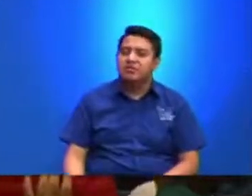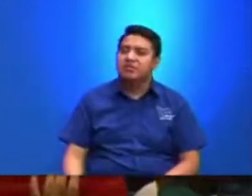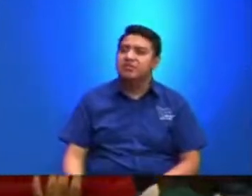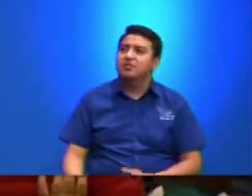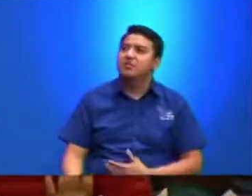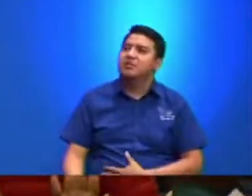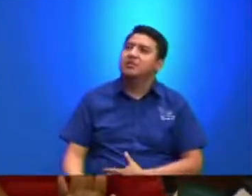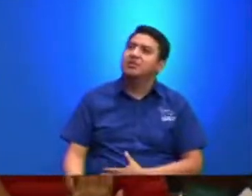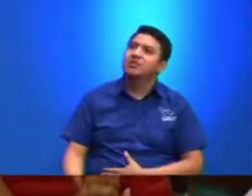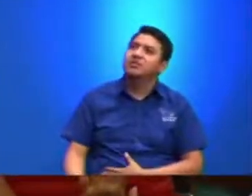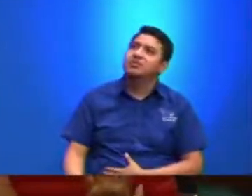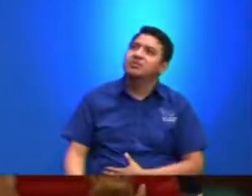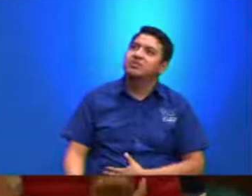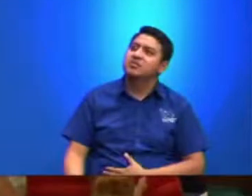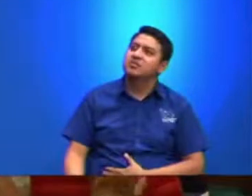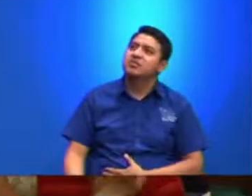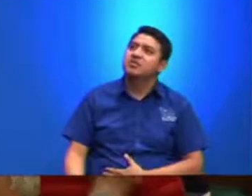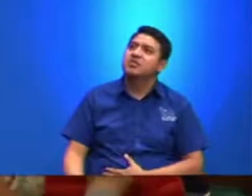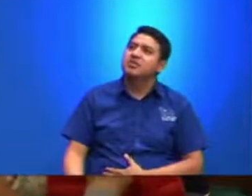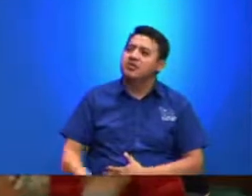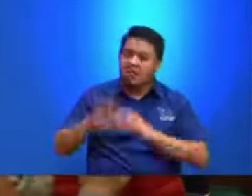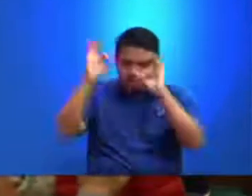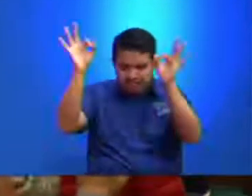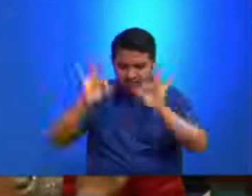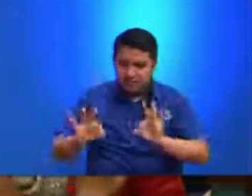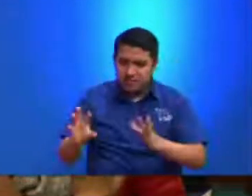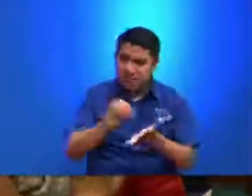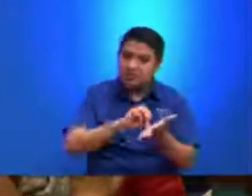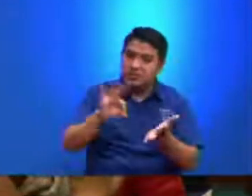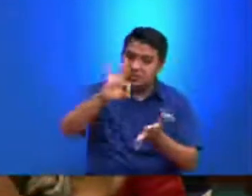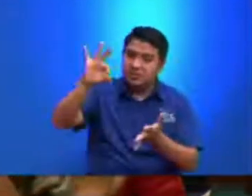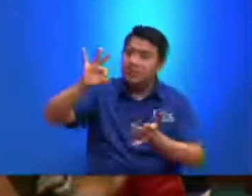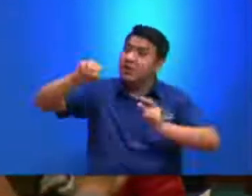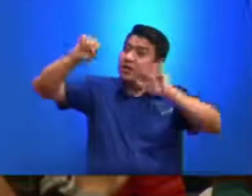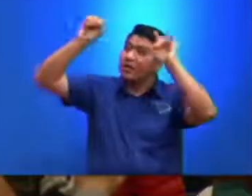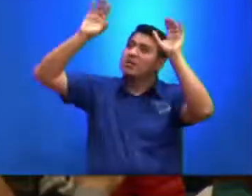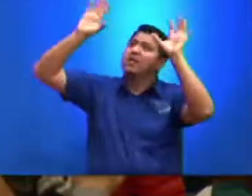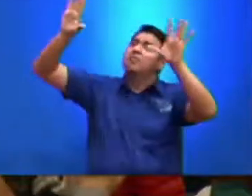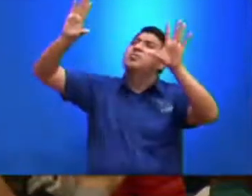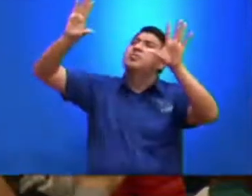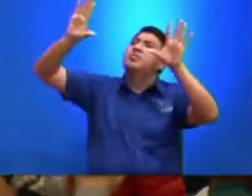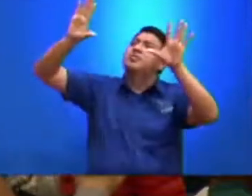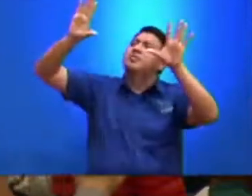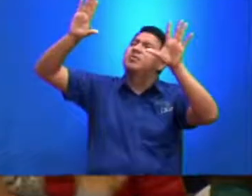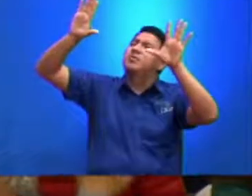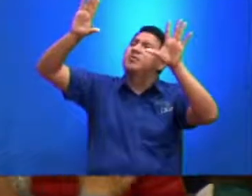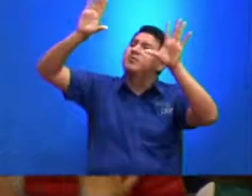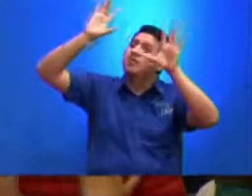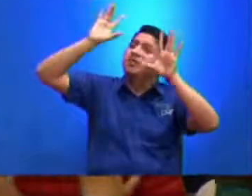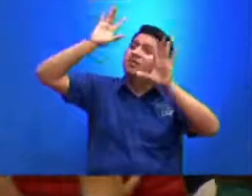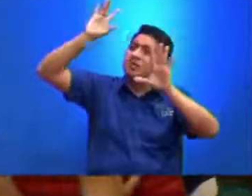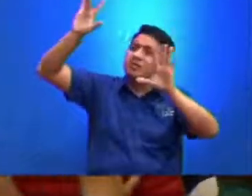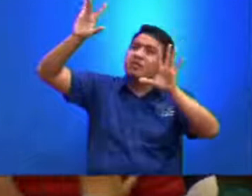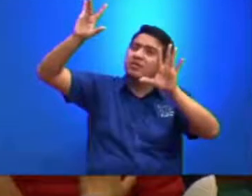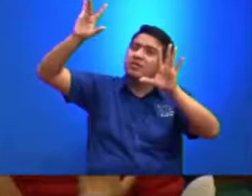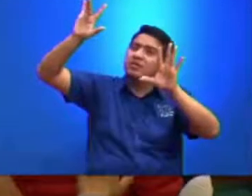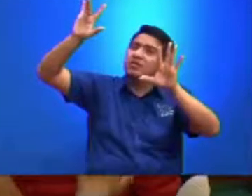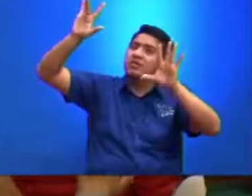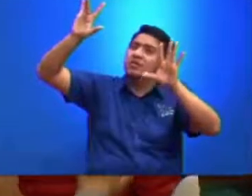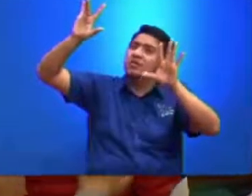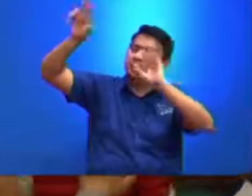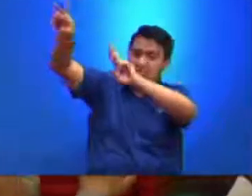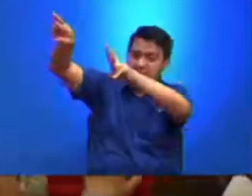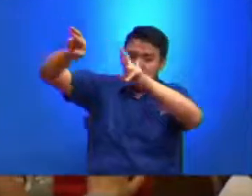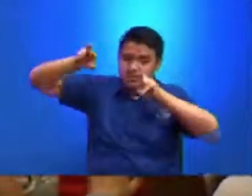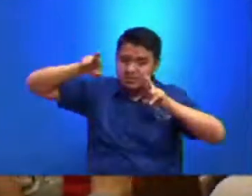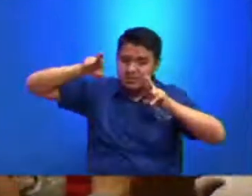De una manera simbólica, extiende tu mano para tocar el borde del manto. Aleluya,